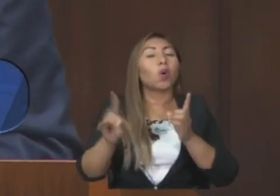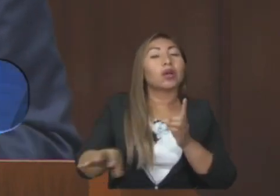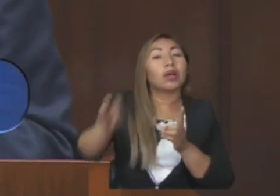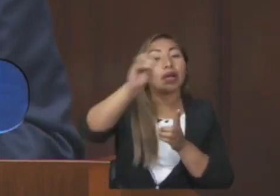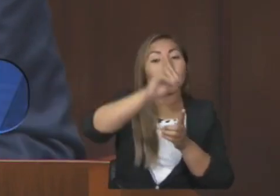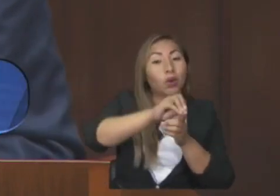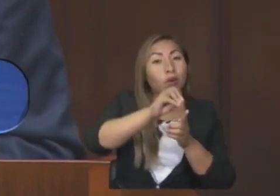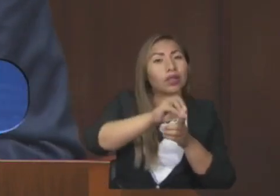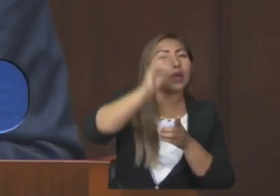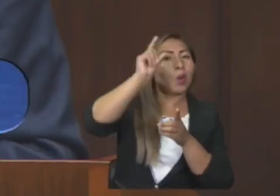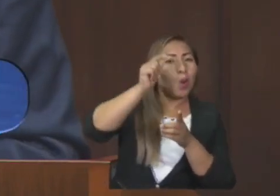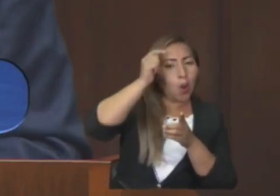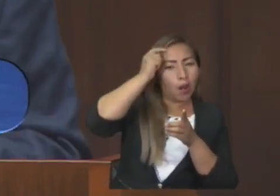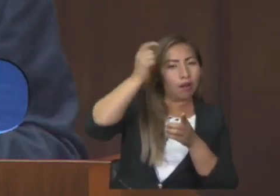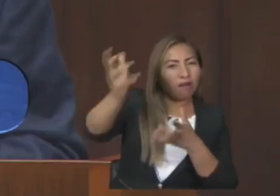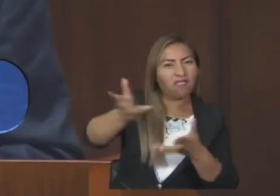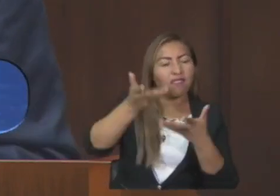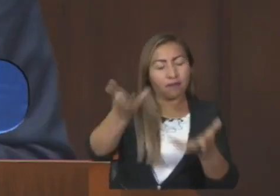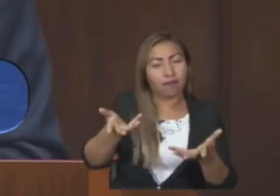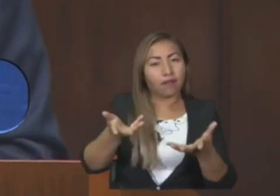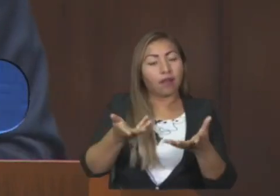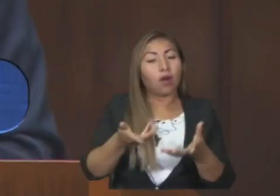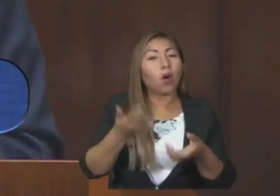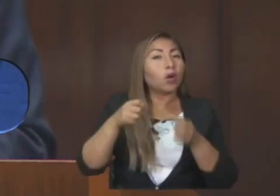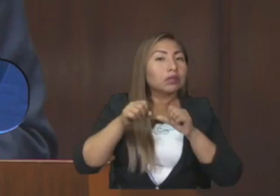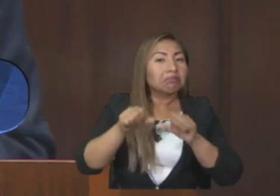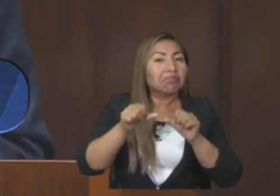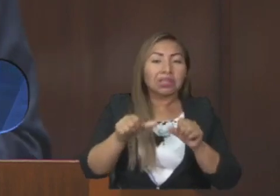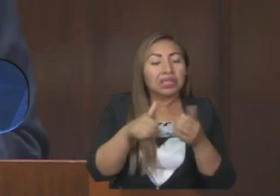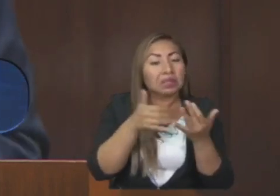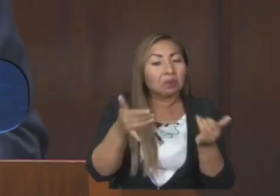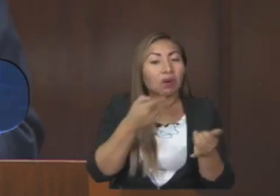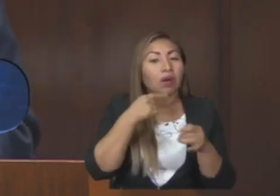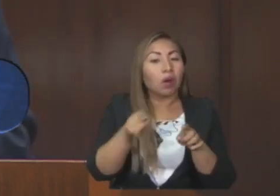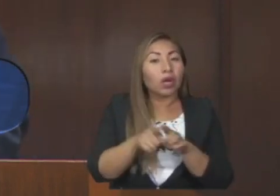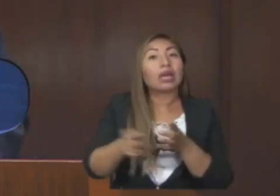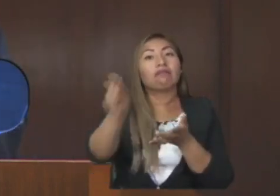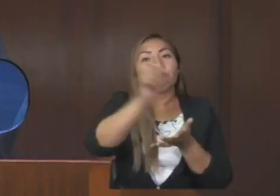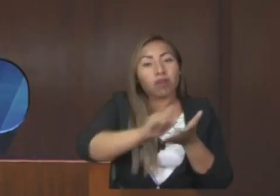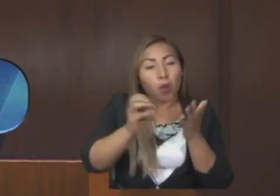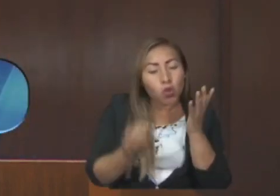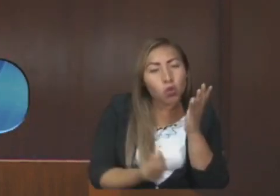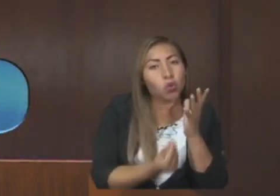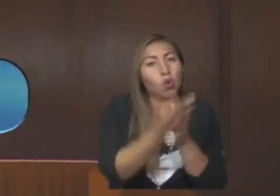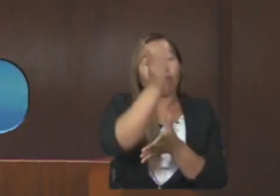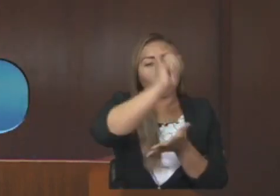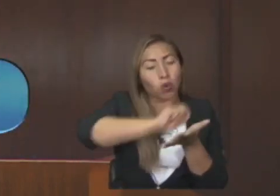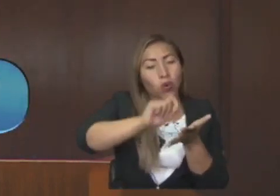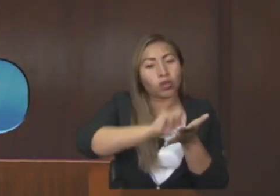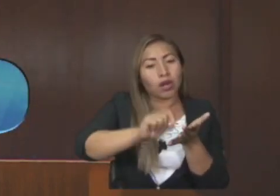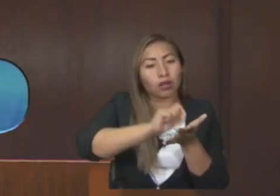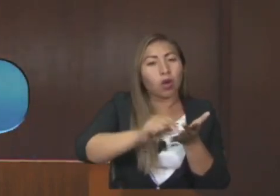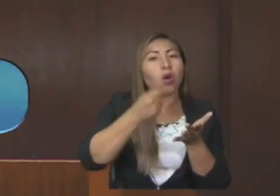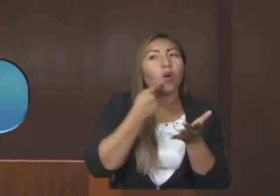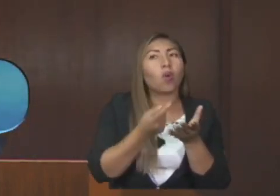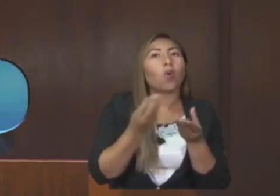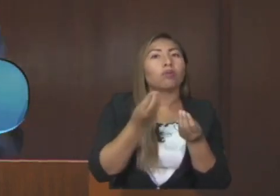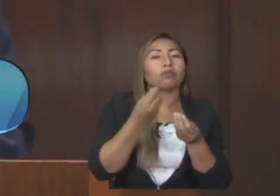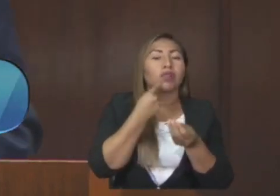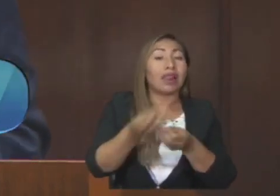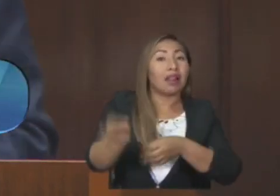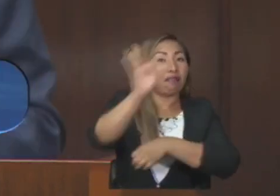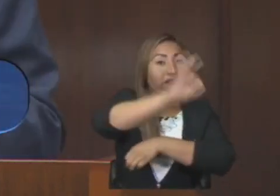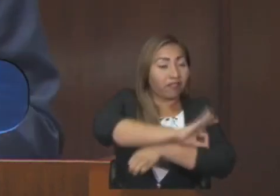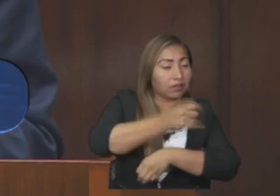del Estado ha sido y sigue siendo que se firme el nuevo contrato en los términos previamente acordados,